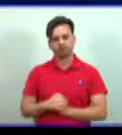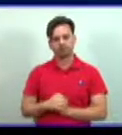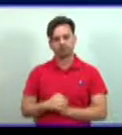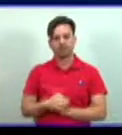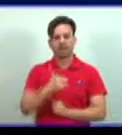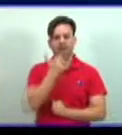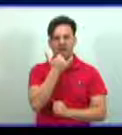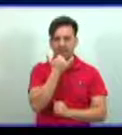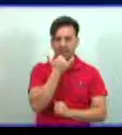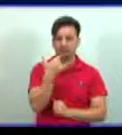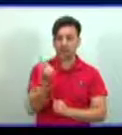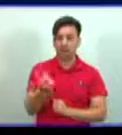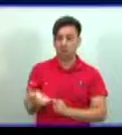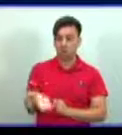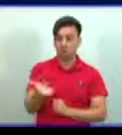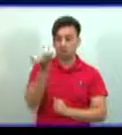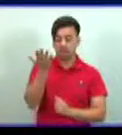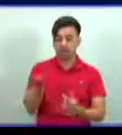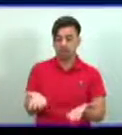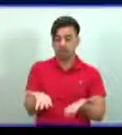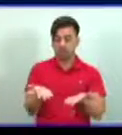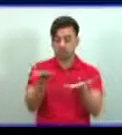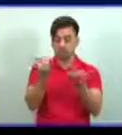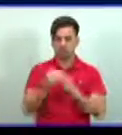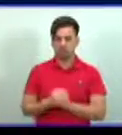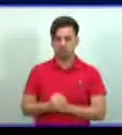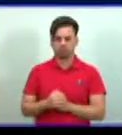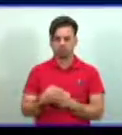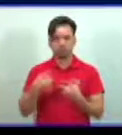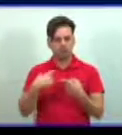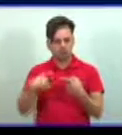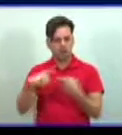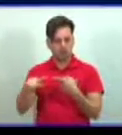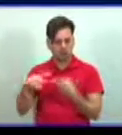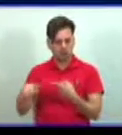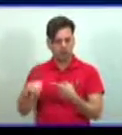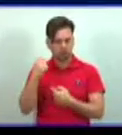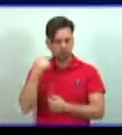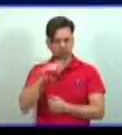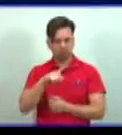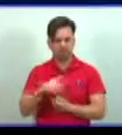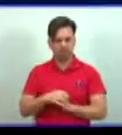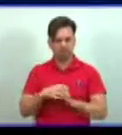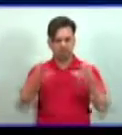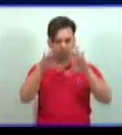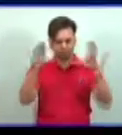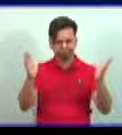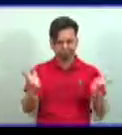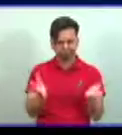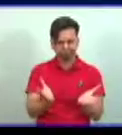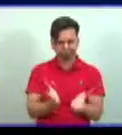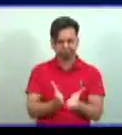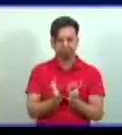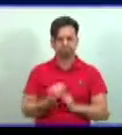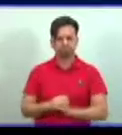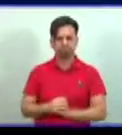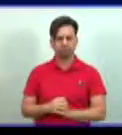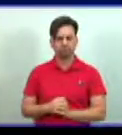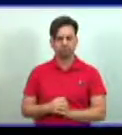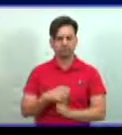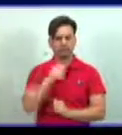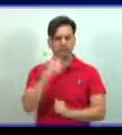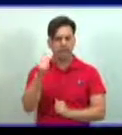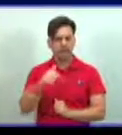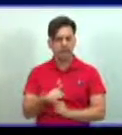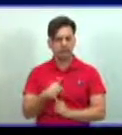economía, para el desarrollo. Sin embargo, hay otros eventos meteorológicos que suceden en la atmósfera y que son vitales, como por ejemplo las